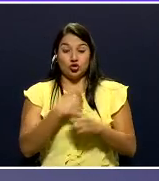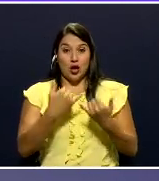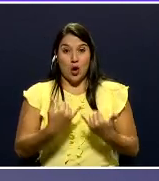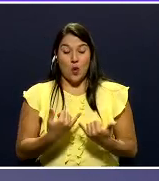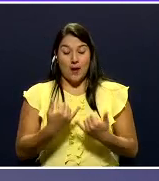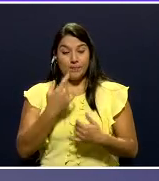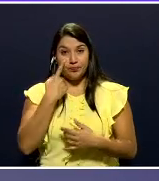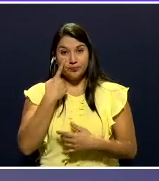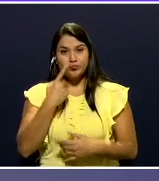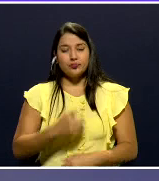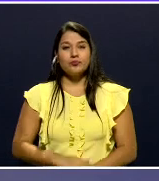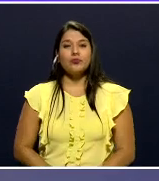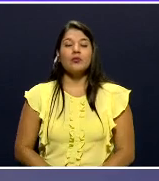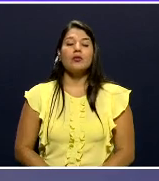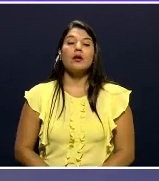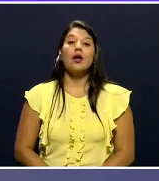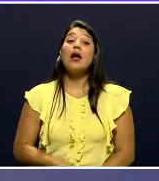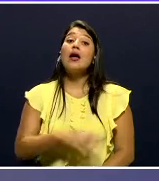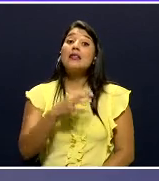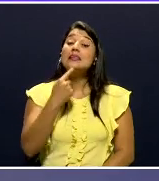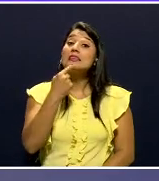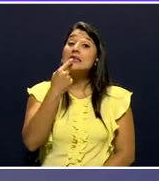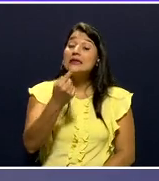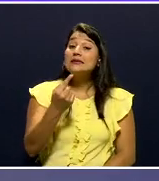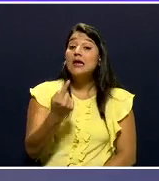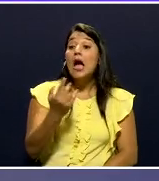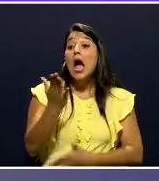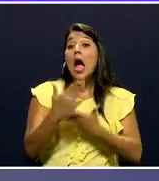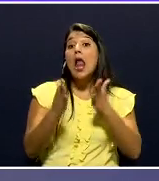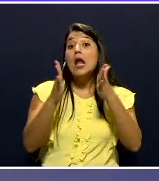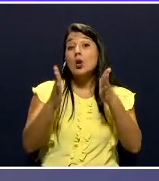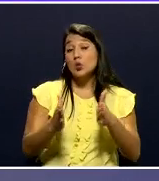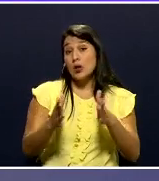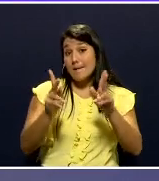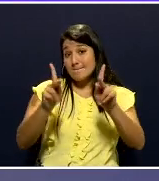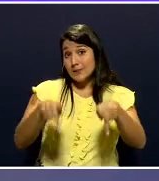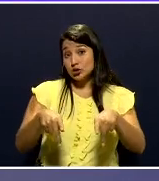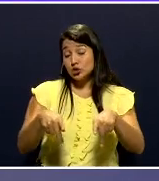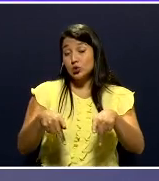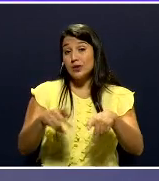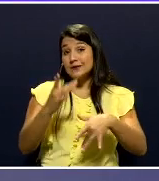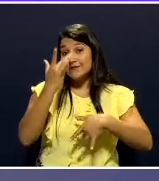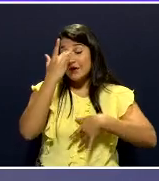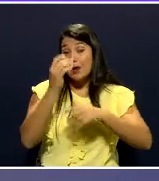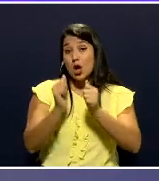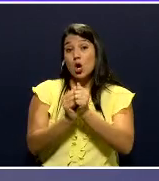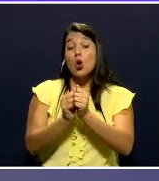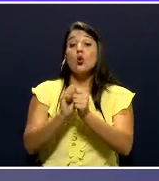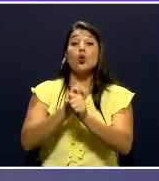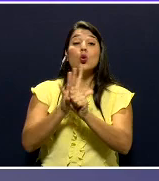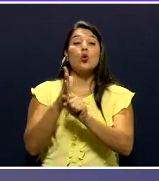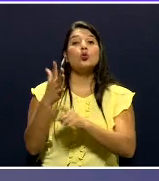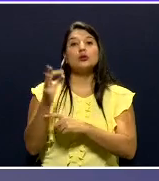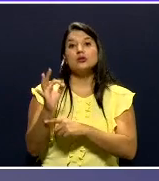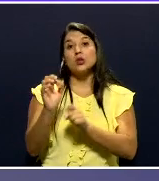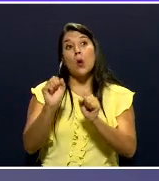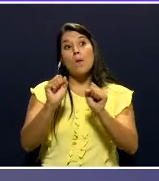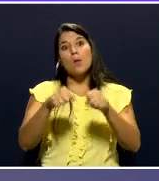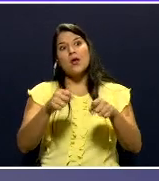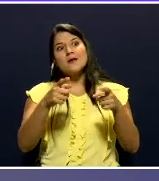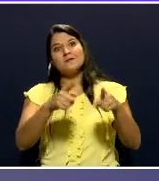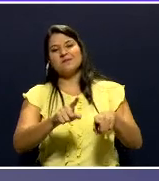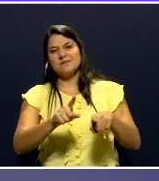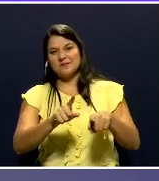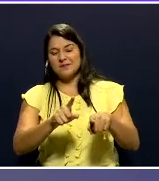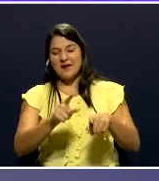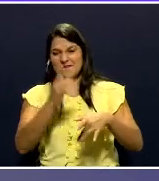escuchando. Se habla de que algunos casos de COVID-19 dejarían secuelas muy graves como la fibrosis